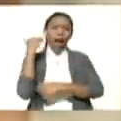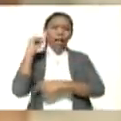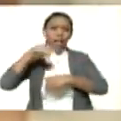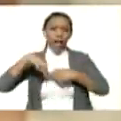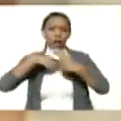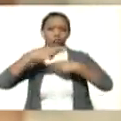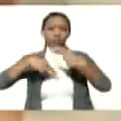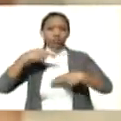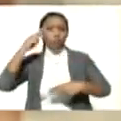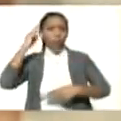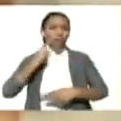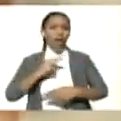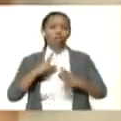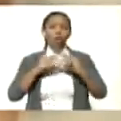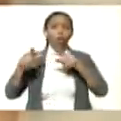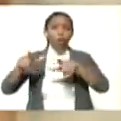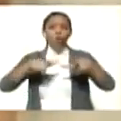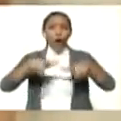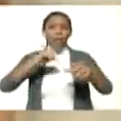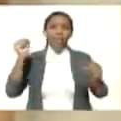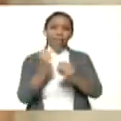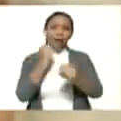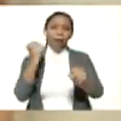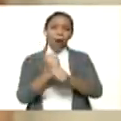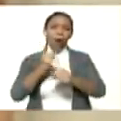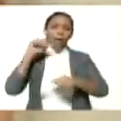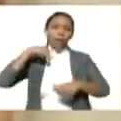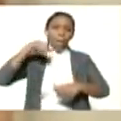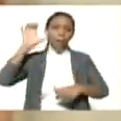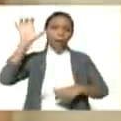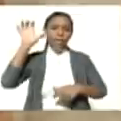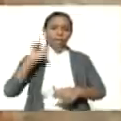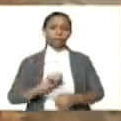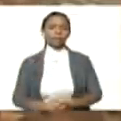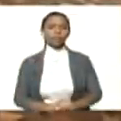Bolivariana en todos los espacios laborales del país.